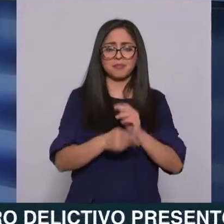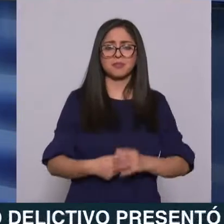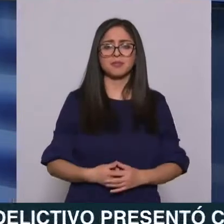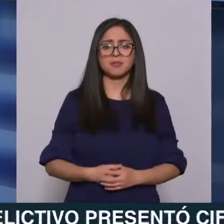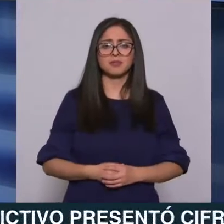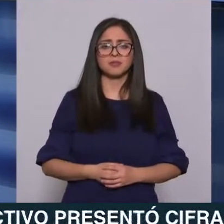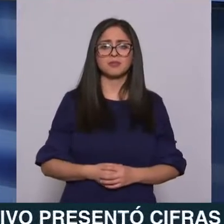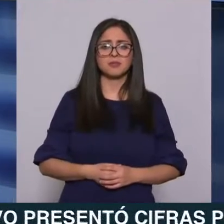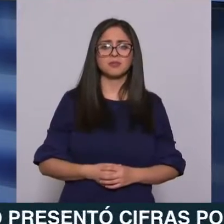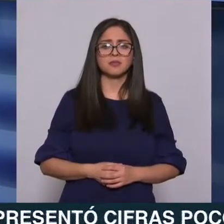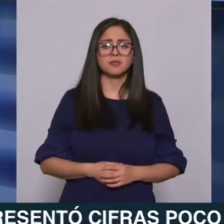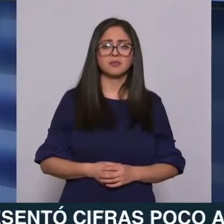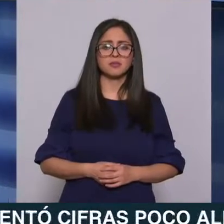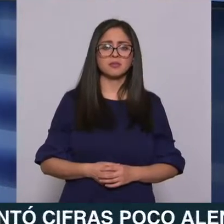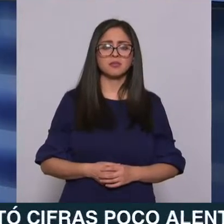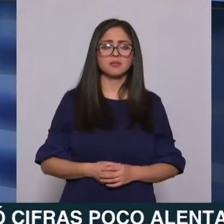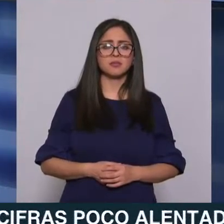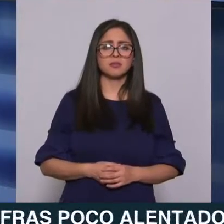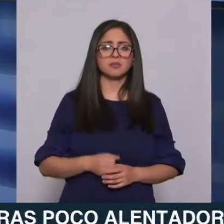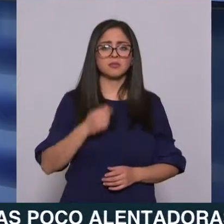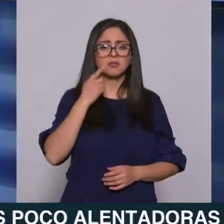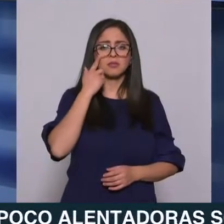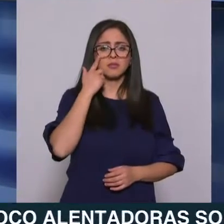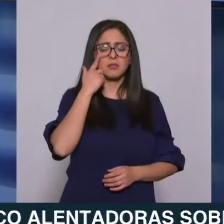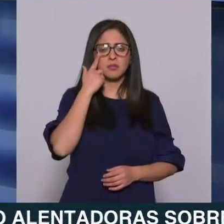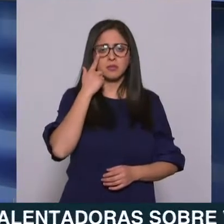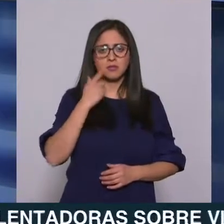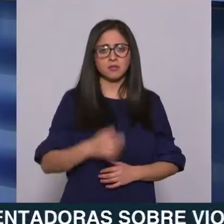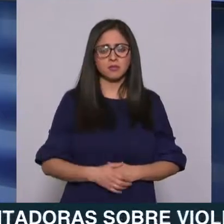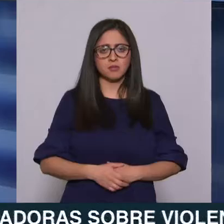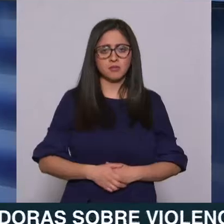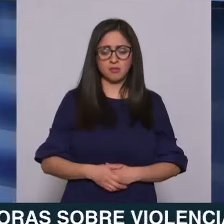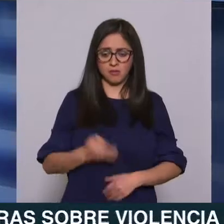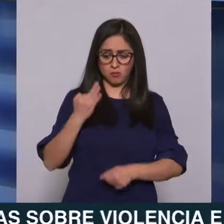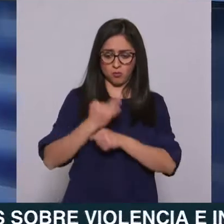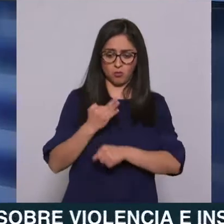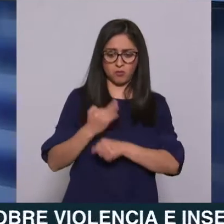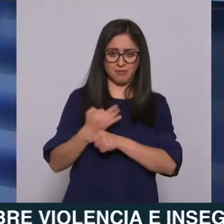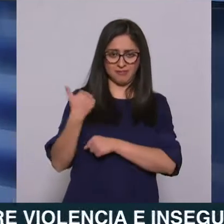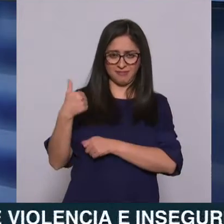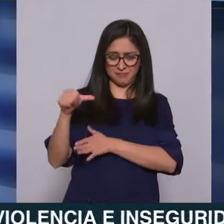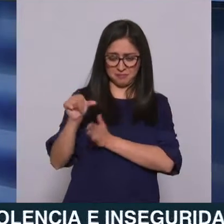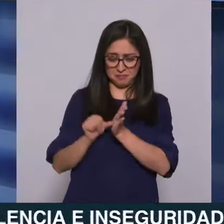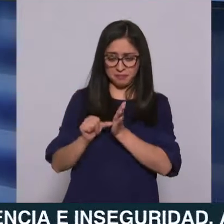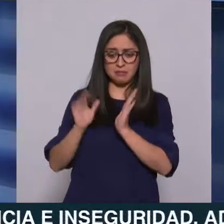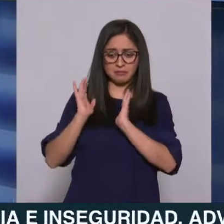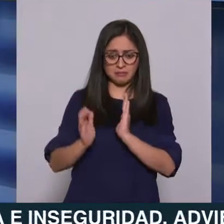un semestre en el que los estudiantes estén concluyendo el